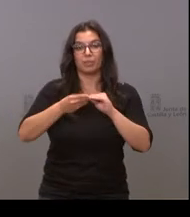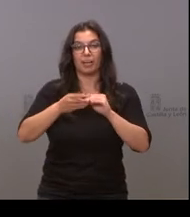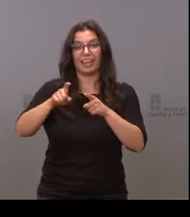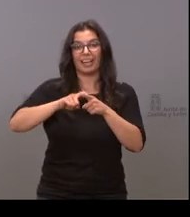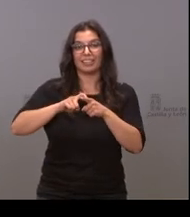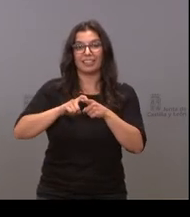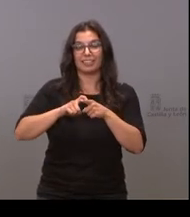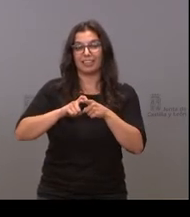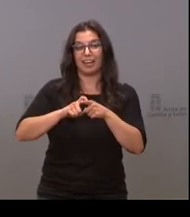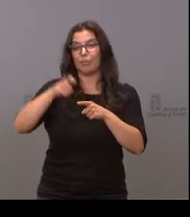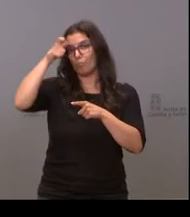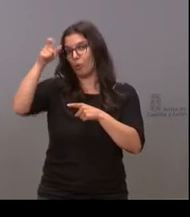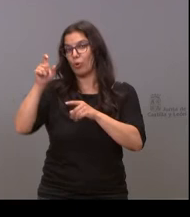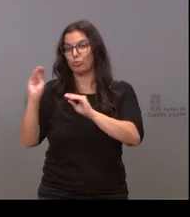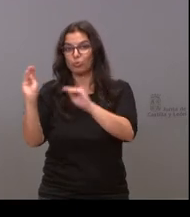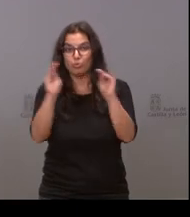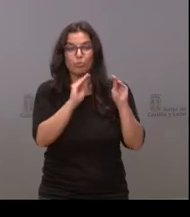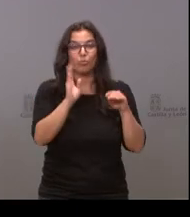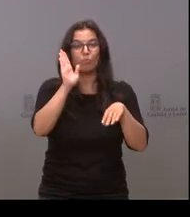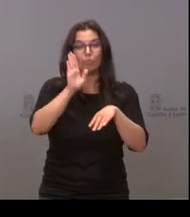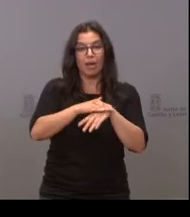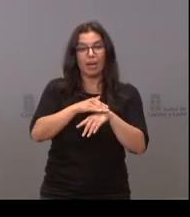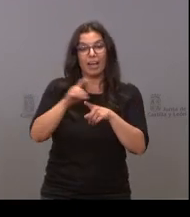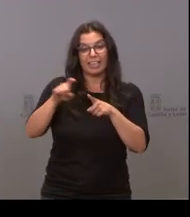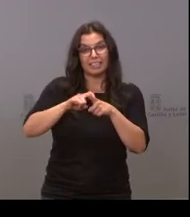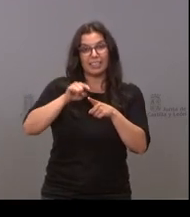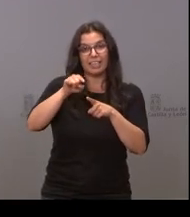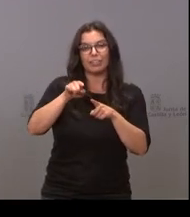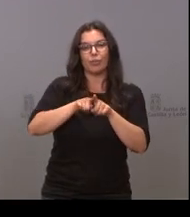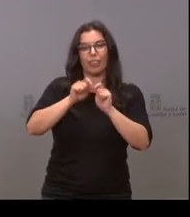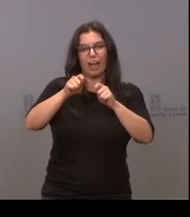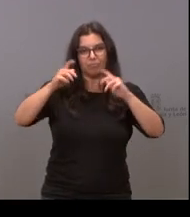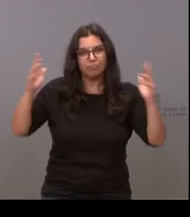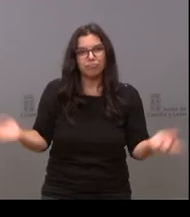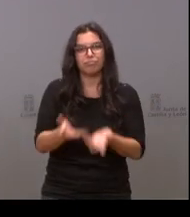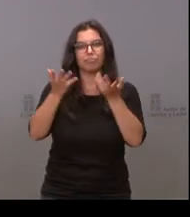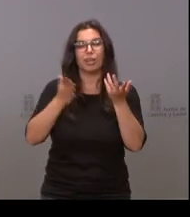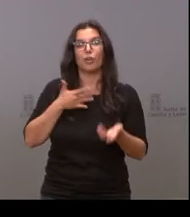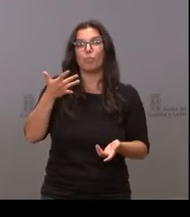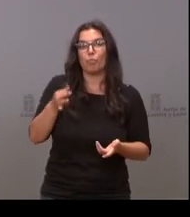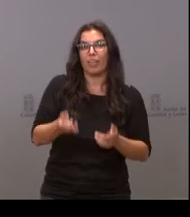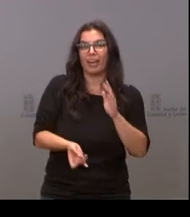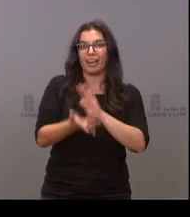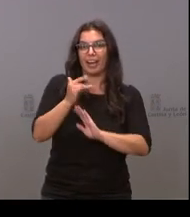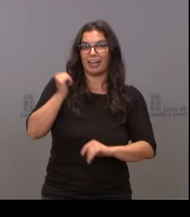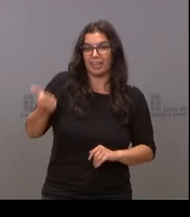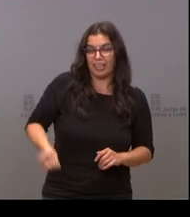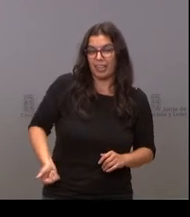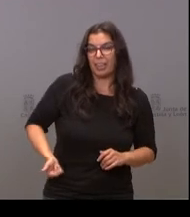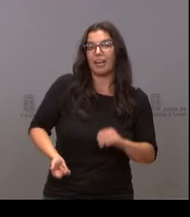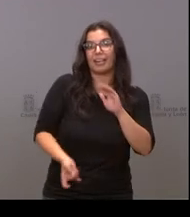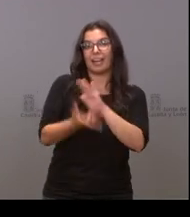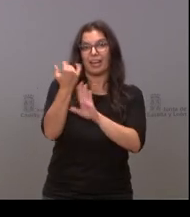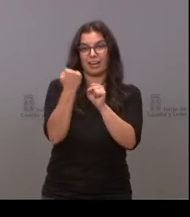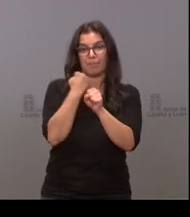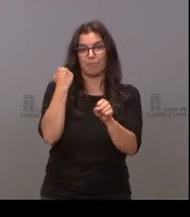del mundo rural para que se conviertan en una palanca que permita crear riqueza crear